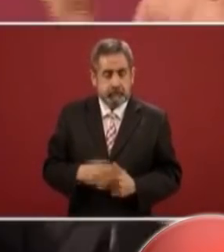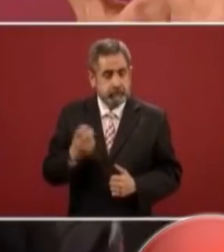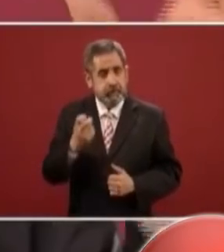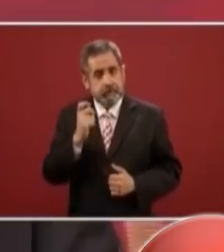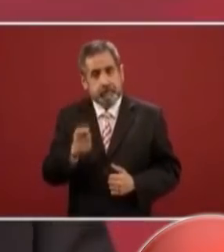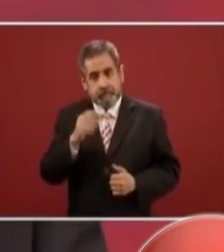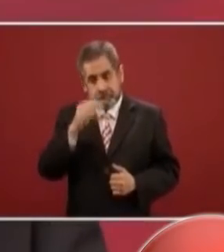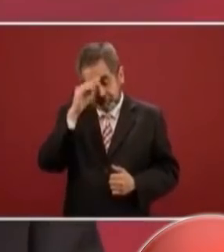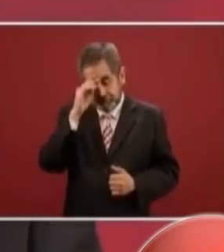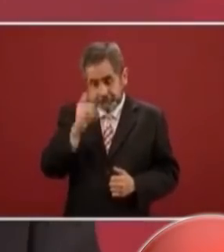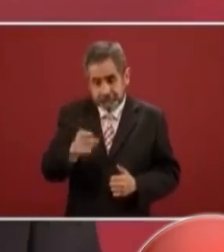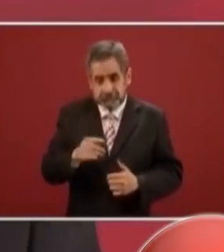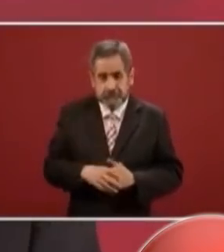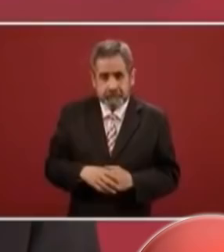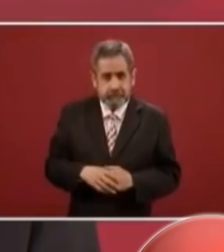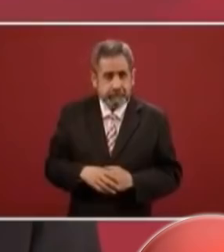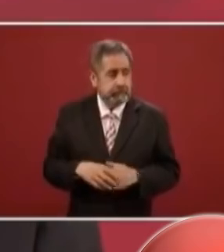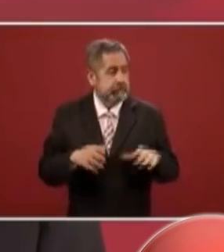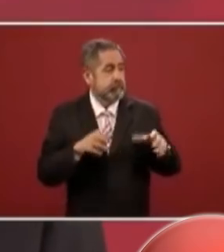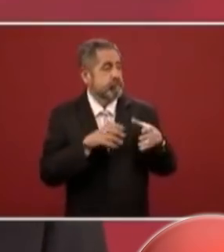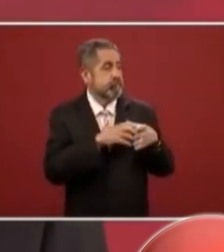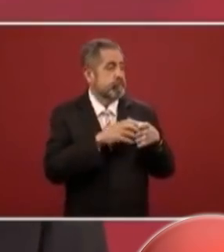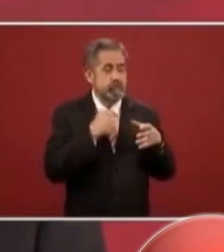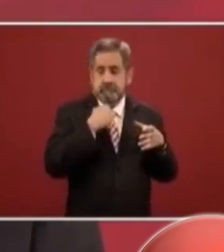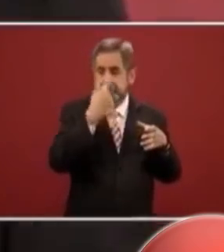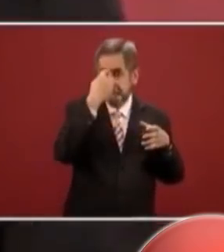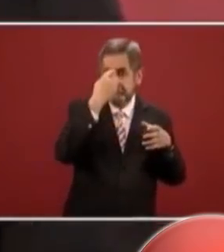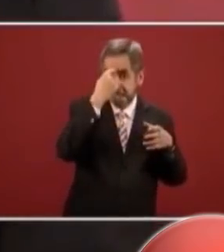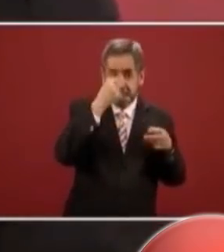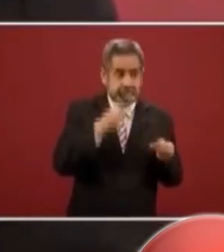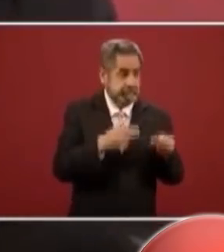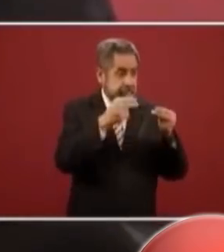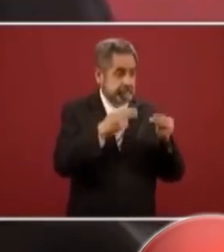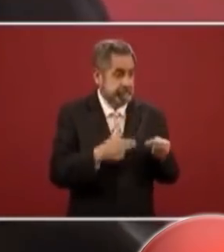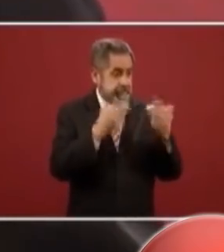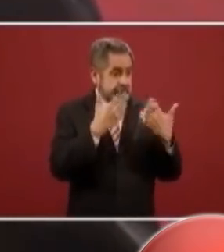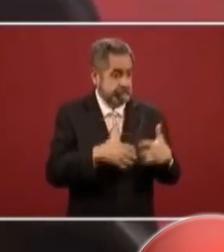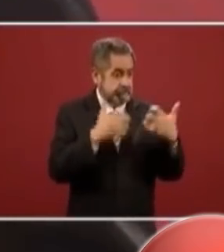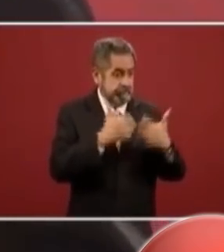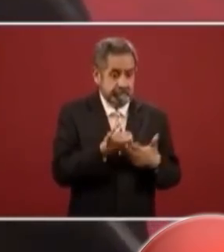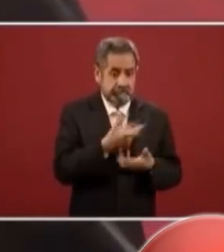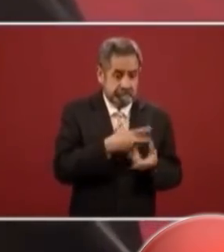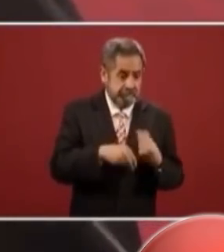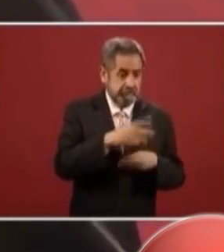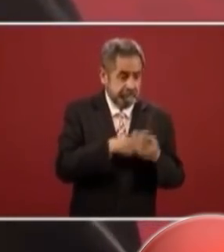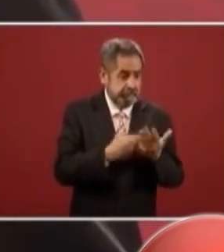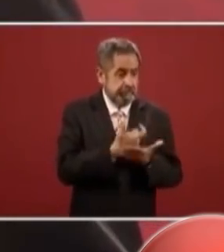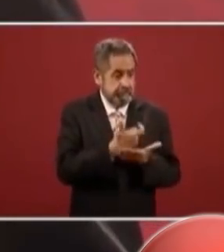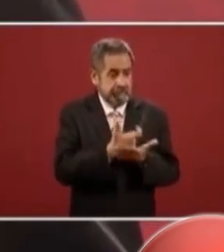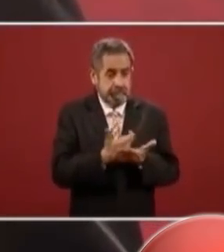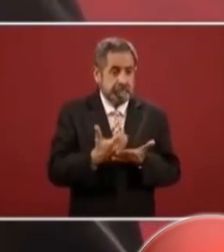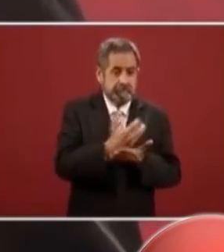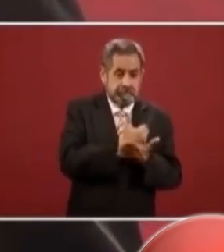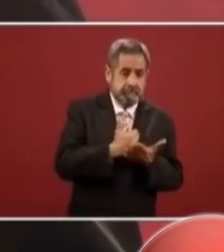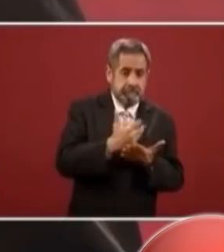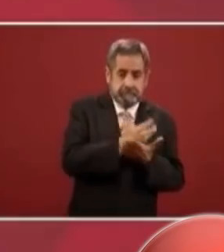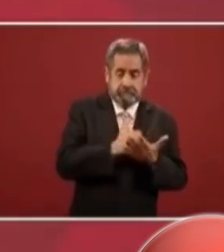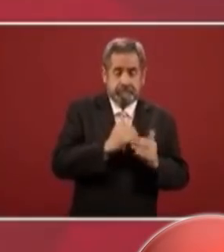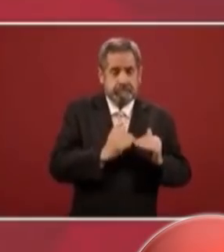Entonces, a la tecnocracia nada más le importaba crecer por crecer.